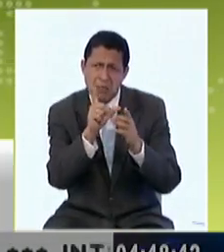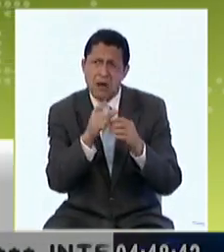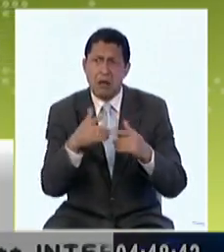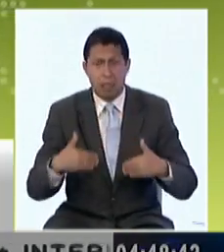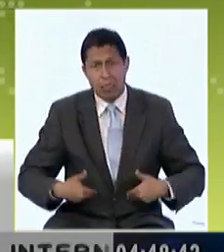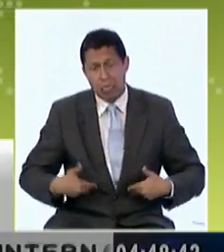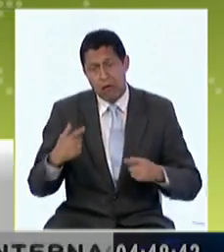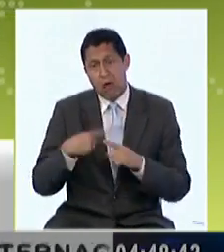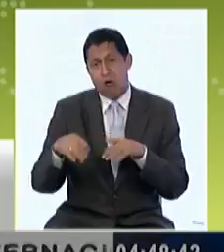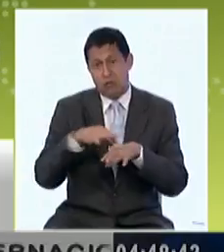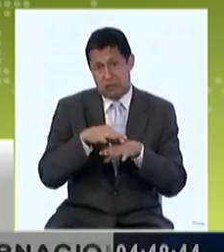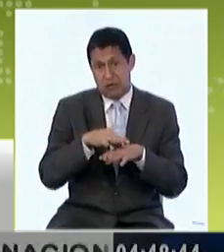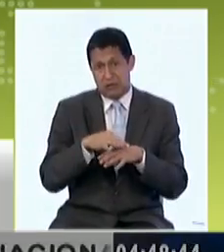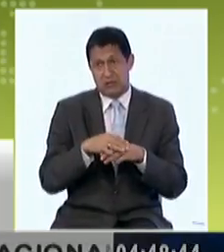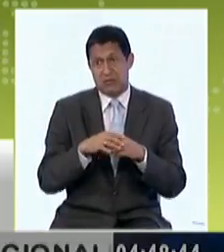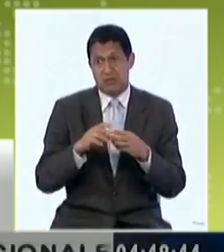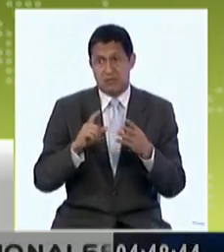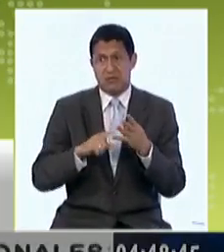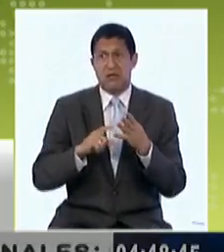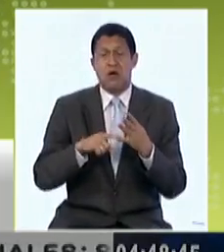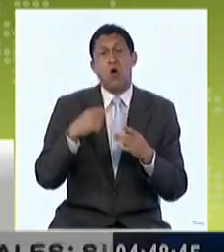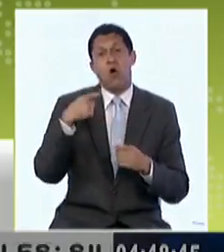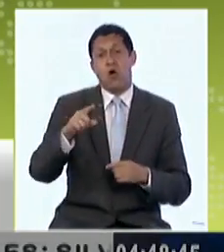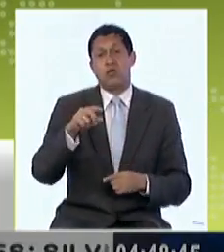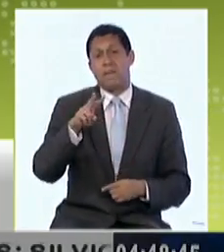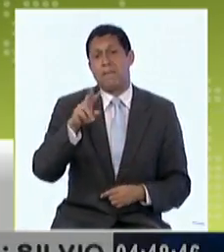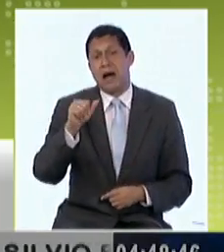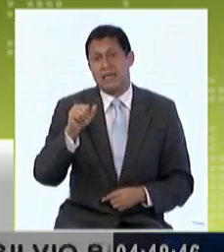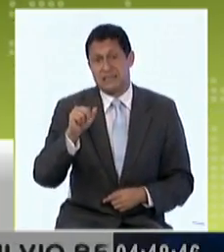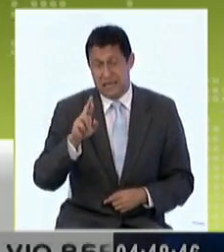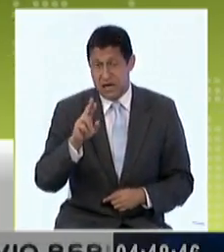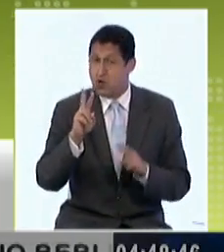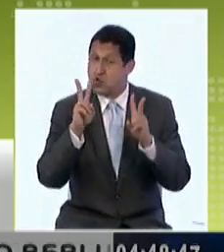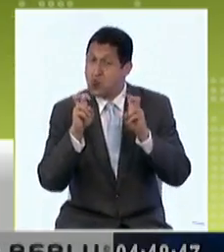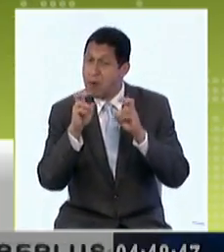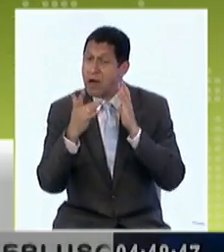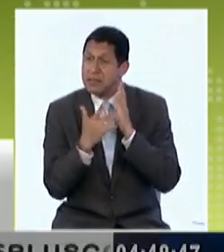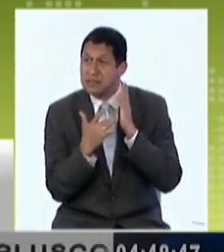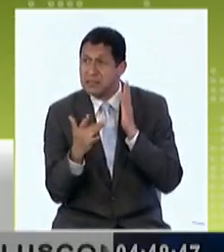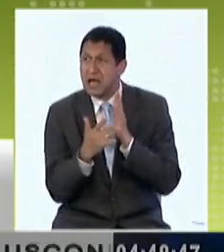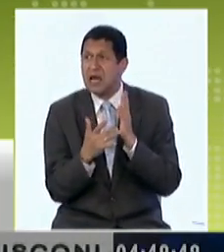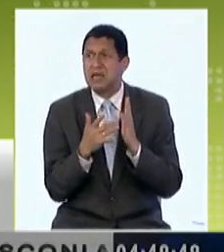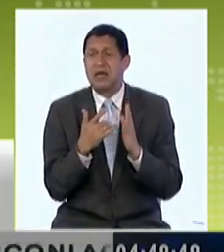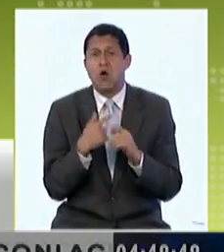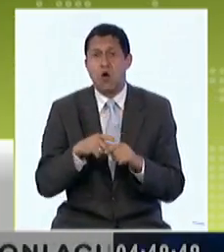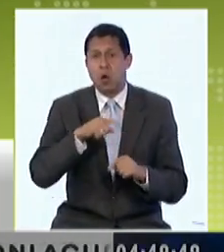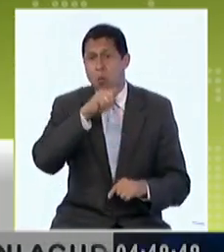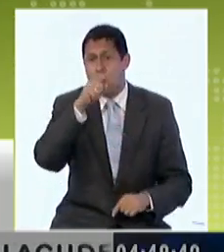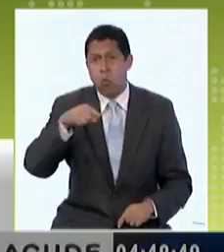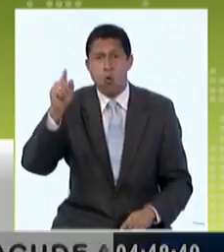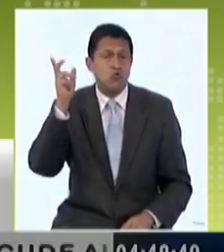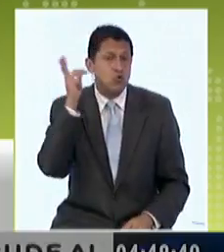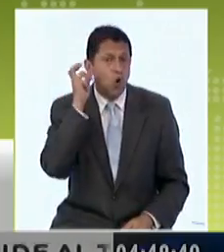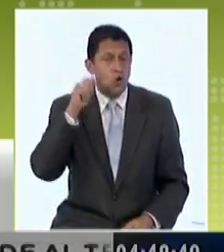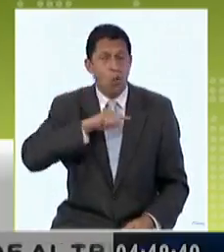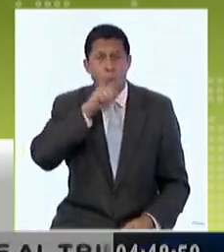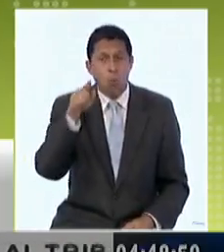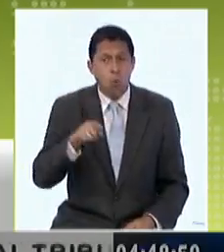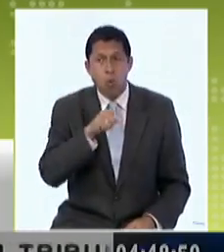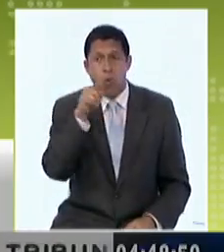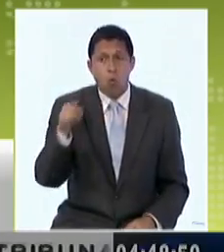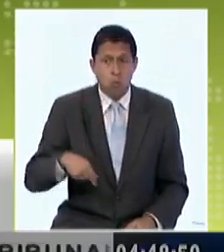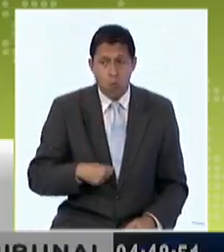a otro tipo de tejidos. El váser, que es una tecnología más reciente, es una tecnología que se basa en ondas de sonido, es decir,